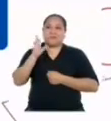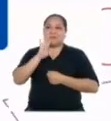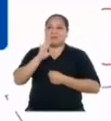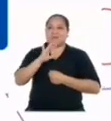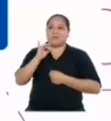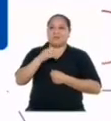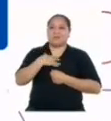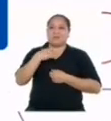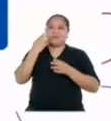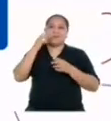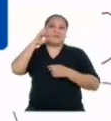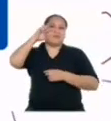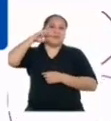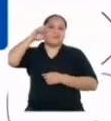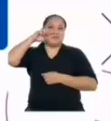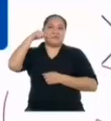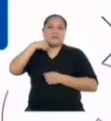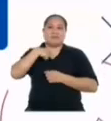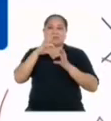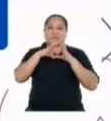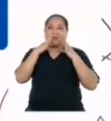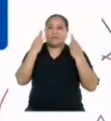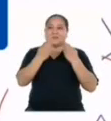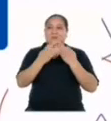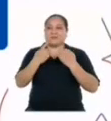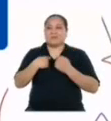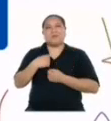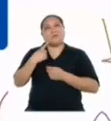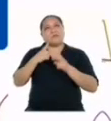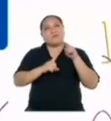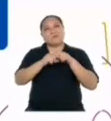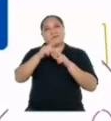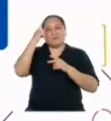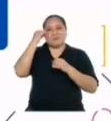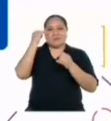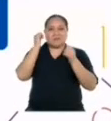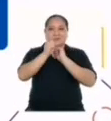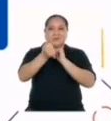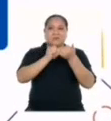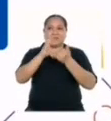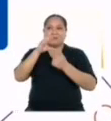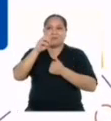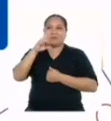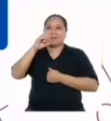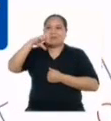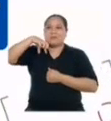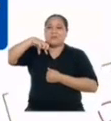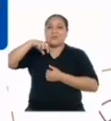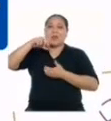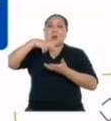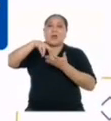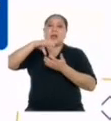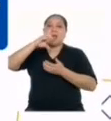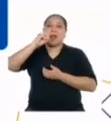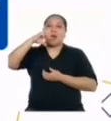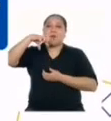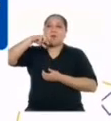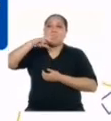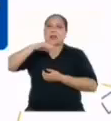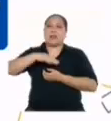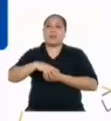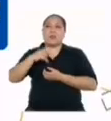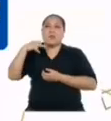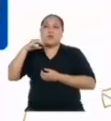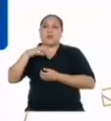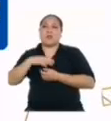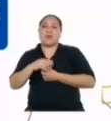Hola, Jeremy. Soy de Puno, así que con mi familia se nos ocurrió hacer un concurso de caporales y morenadas, en donde mi abuela es la